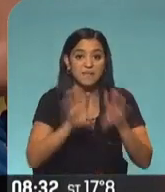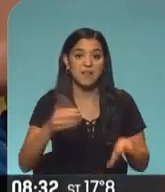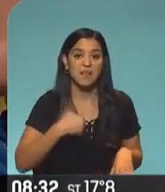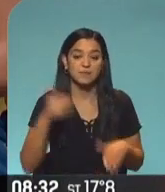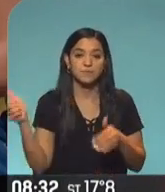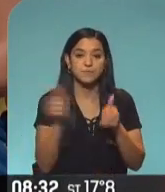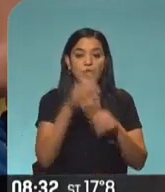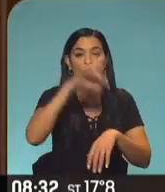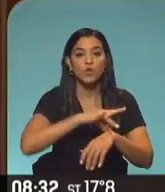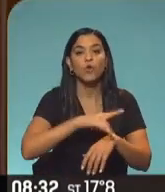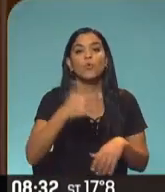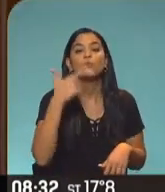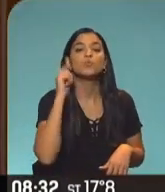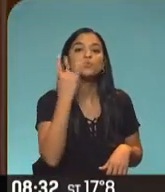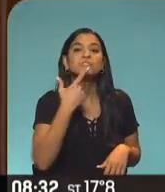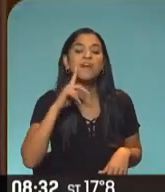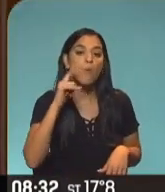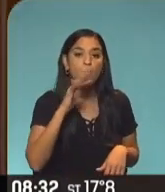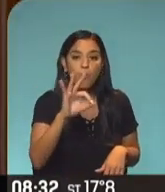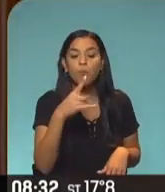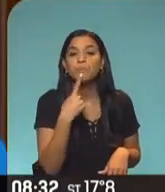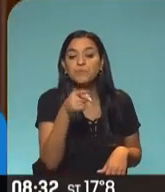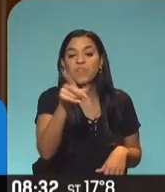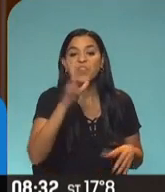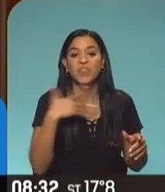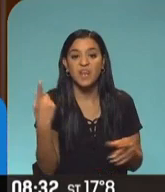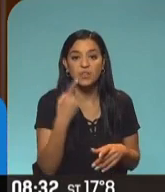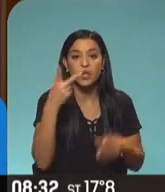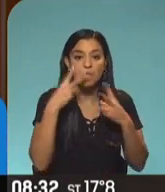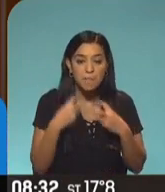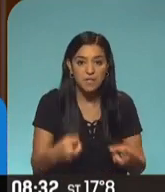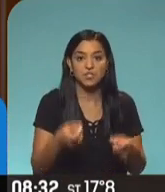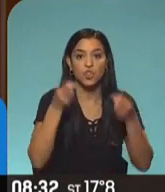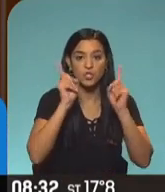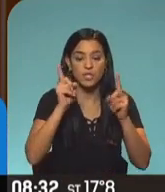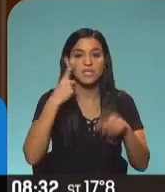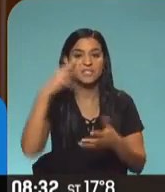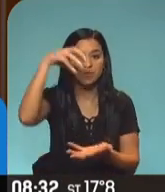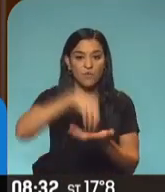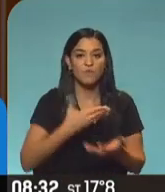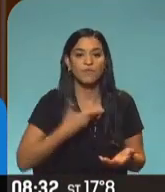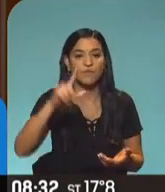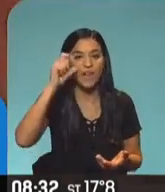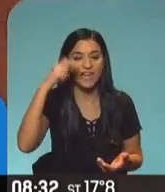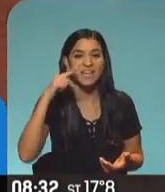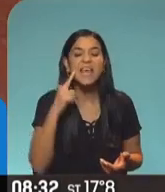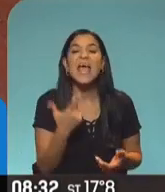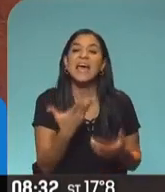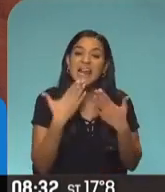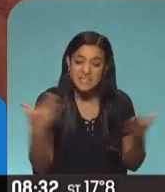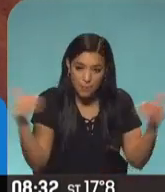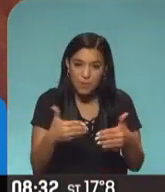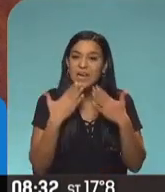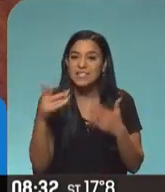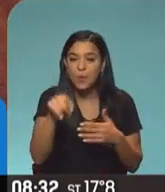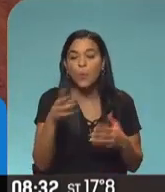acompaña el doctor Gustavo Seblever, que es el director de investigación y docencia del Instituto Flenia. Doctor, muchas gracias por haber venido, ¿eh? Gracias a ustedes,